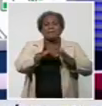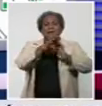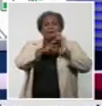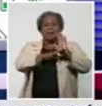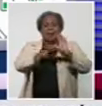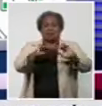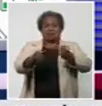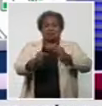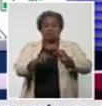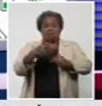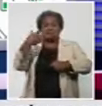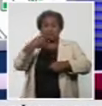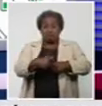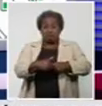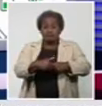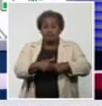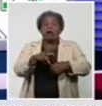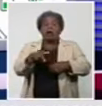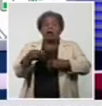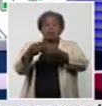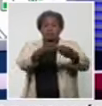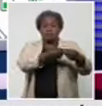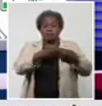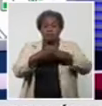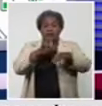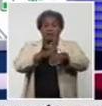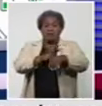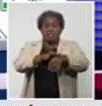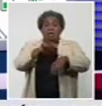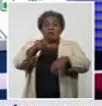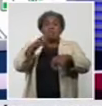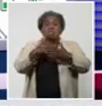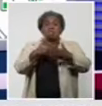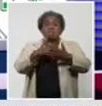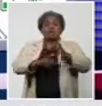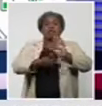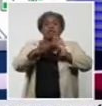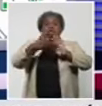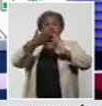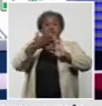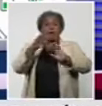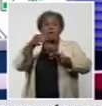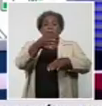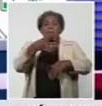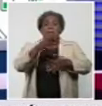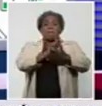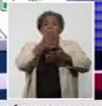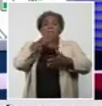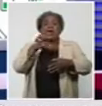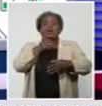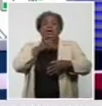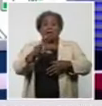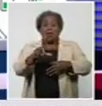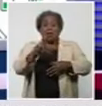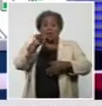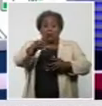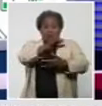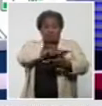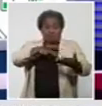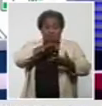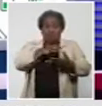la transmisión de la enfermedad que se ha generado allí en una empresa constructora en el municipio del Mariel. Un territorio que, si bien no está